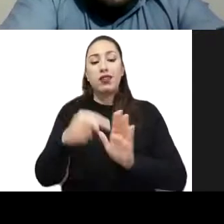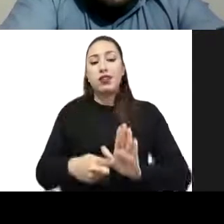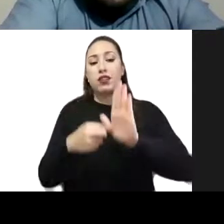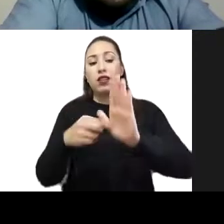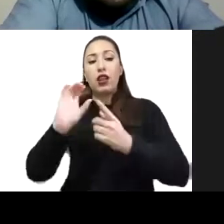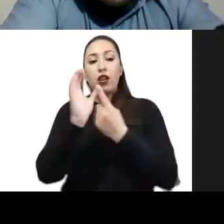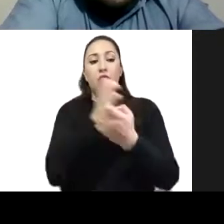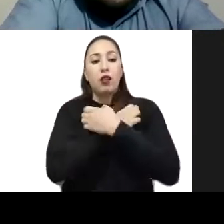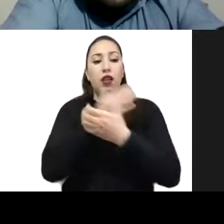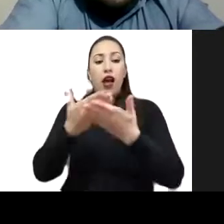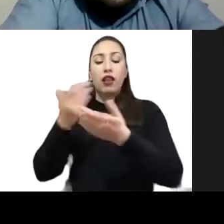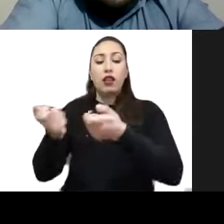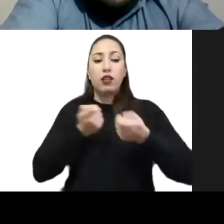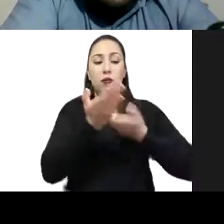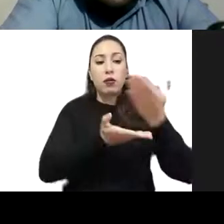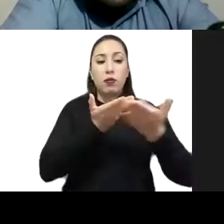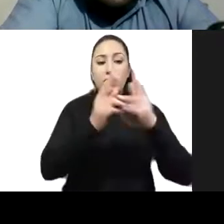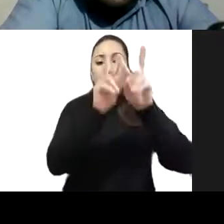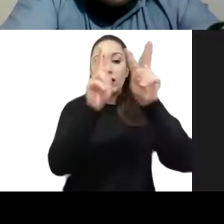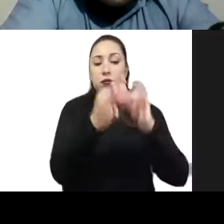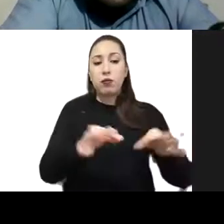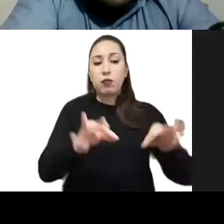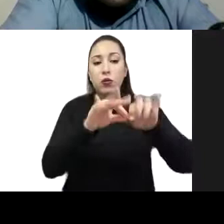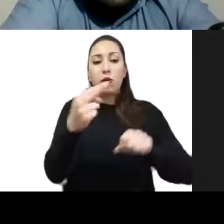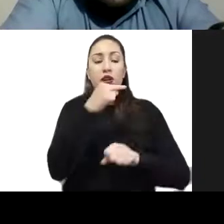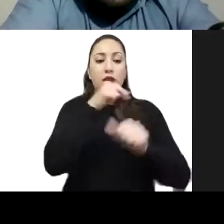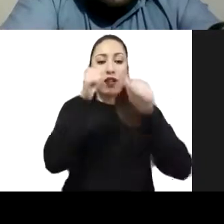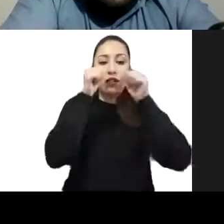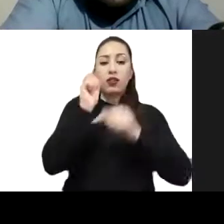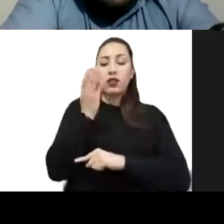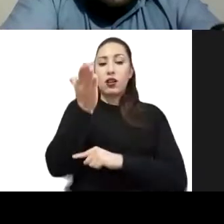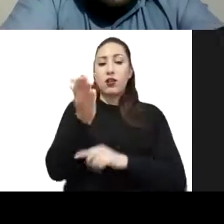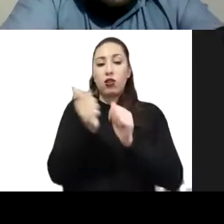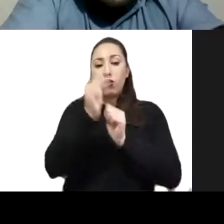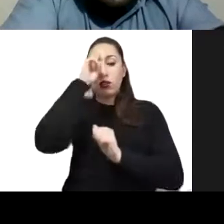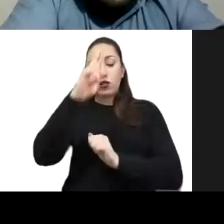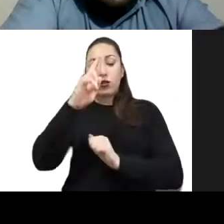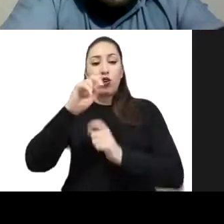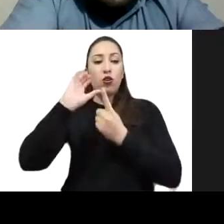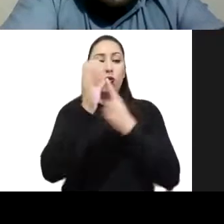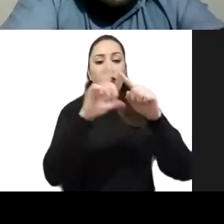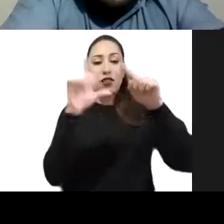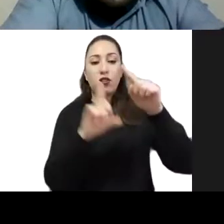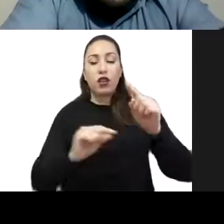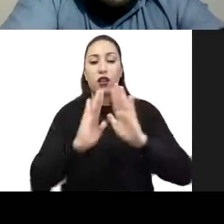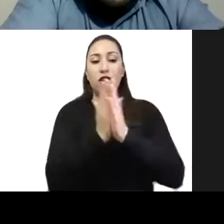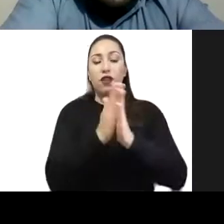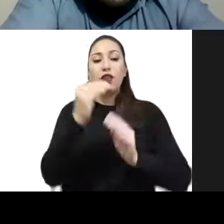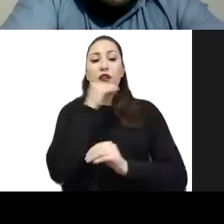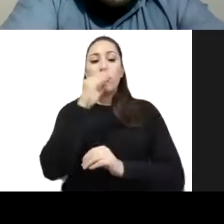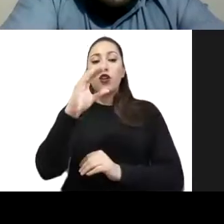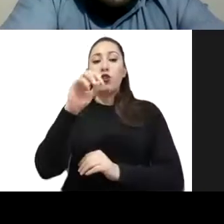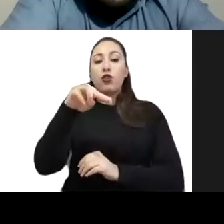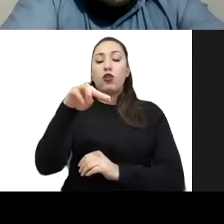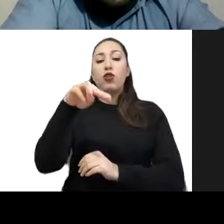relación a la proposición con punto de acuerdo por el que, de manera respetuosa, solicita a la Comisión Nacional de Libros de Texto Gratuitos, CONALITEG, realice